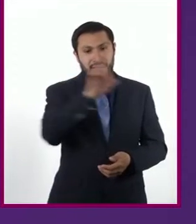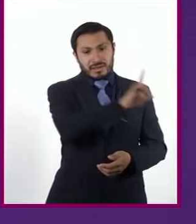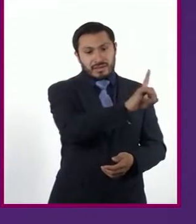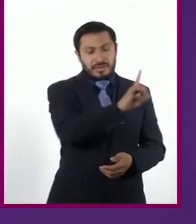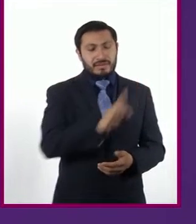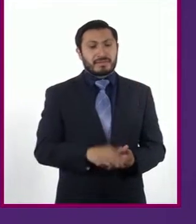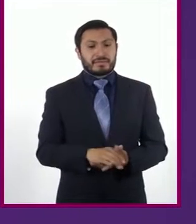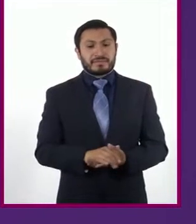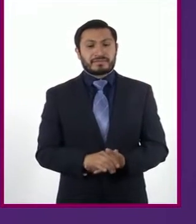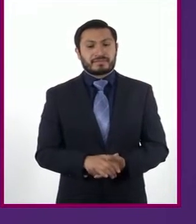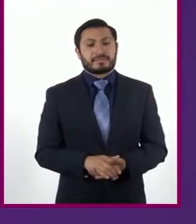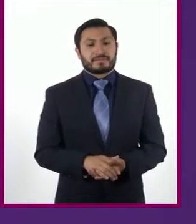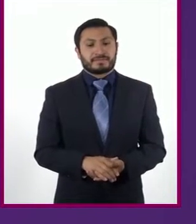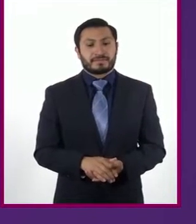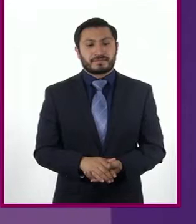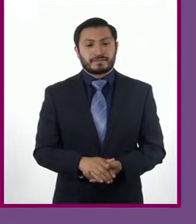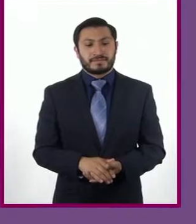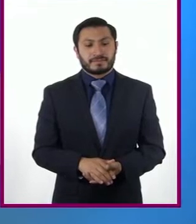D.